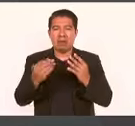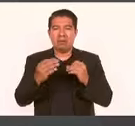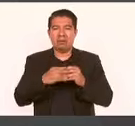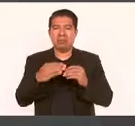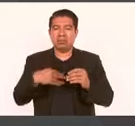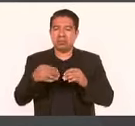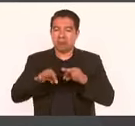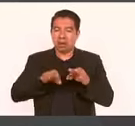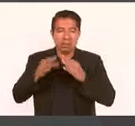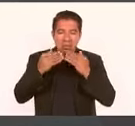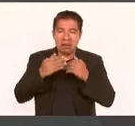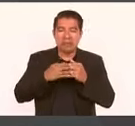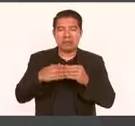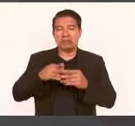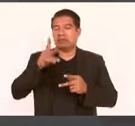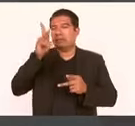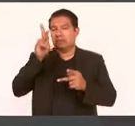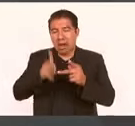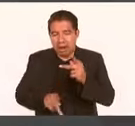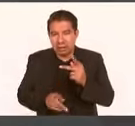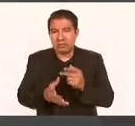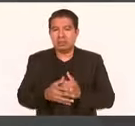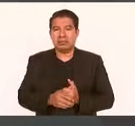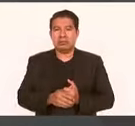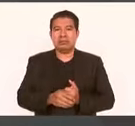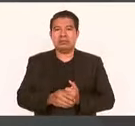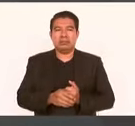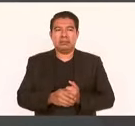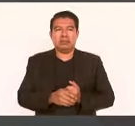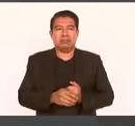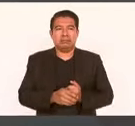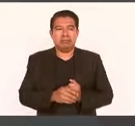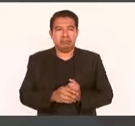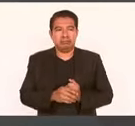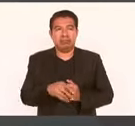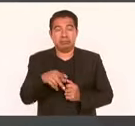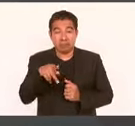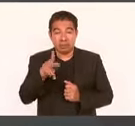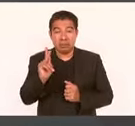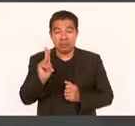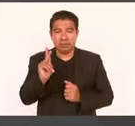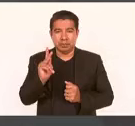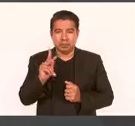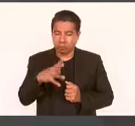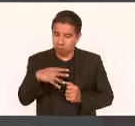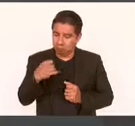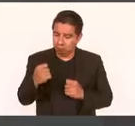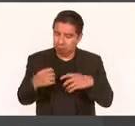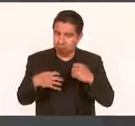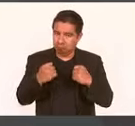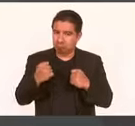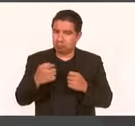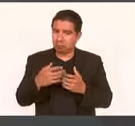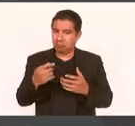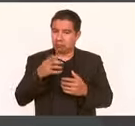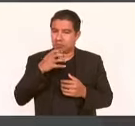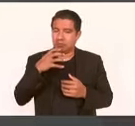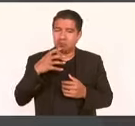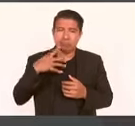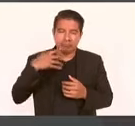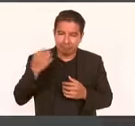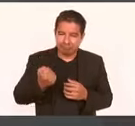temporal de los trabajos. Sin embargo, a pesar de todo, hoy podemos decir que ya nos